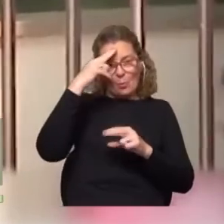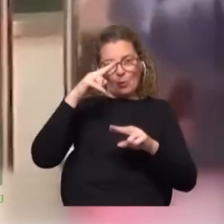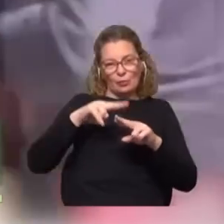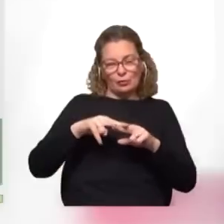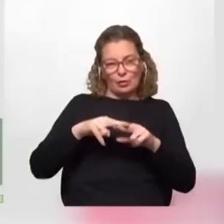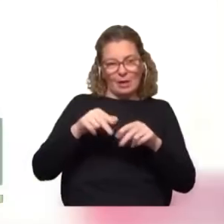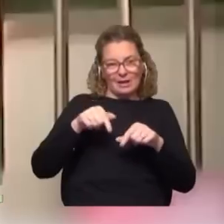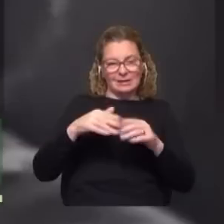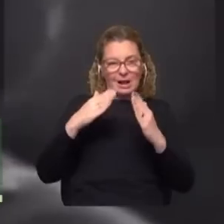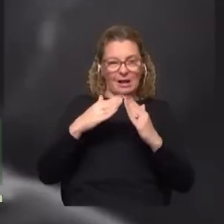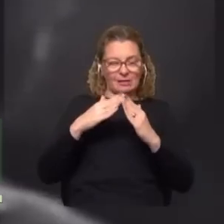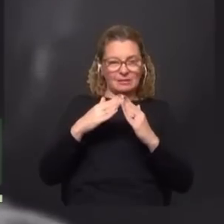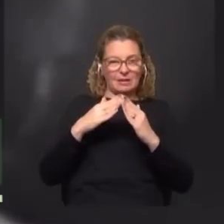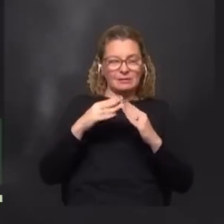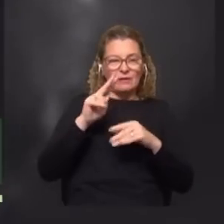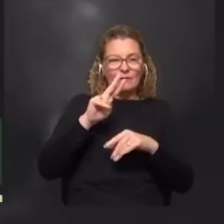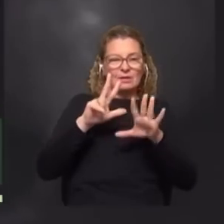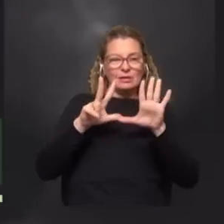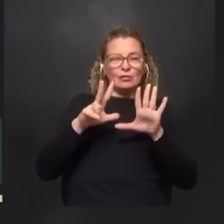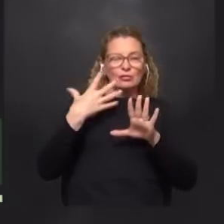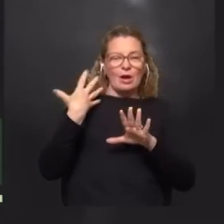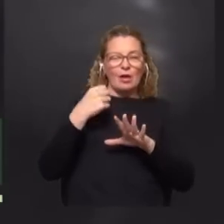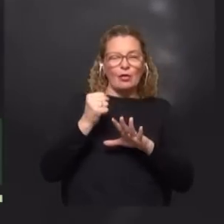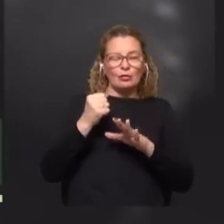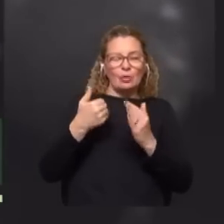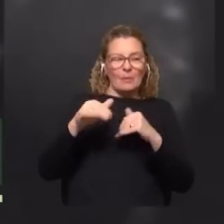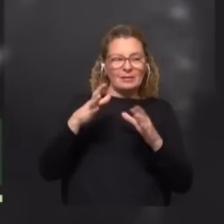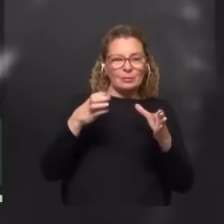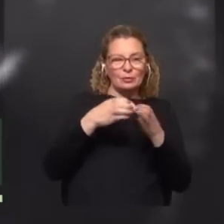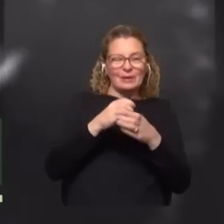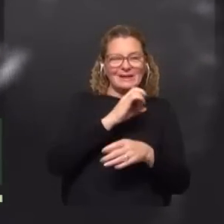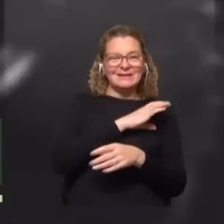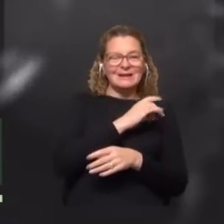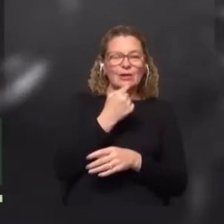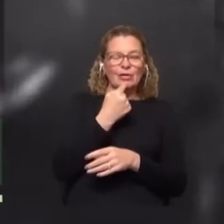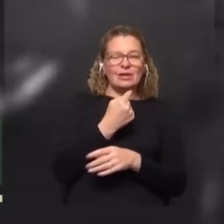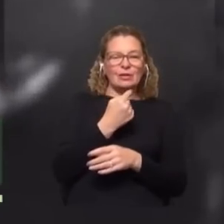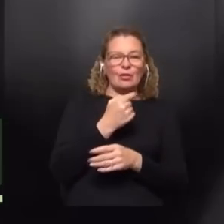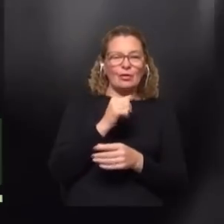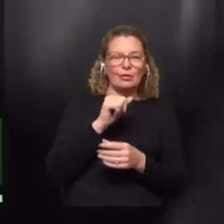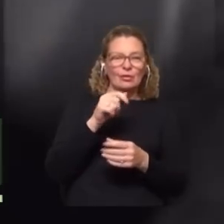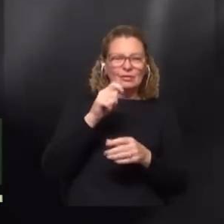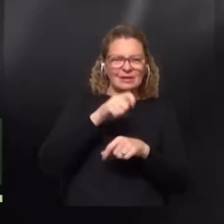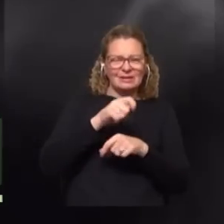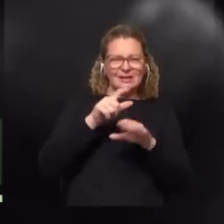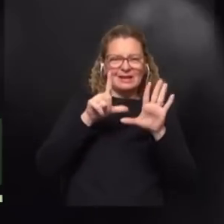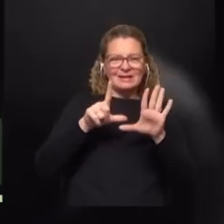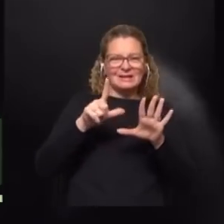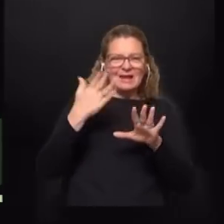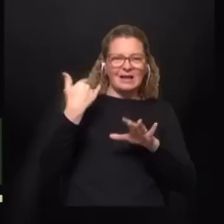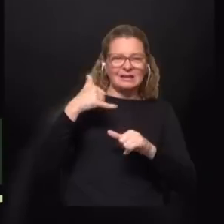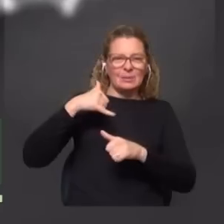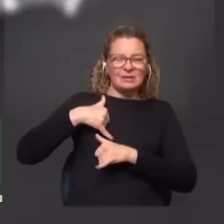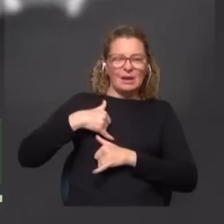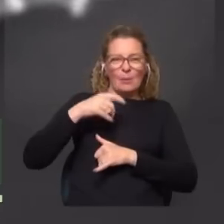muerte en el mismo domicilio este 28 de agosto el máximo tribunal chileno anunció sentencias definitivas contra siete ex militares